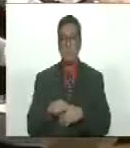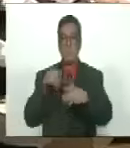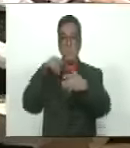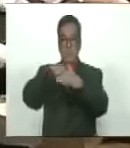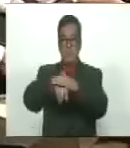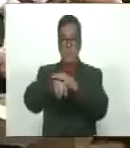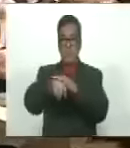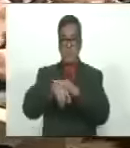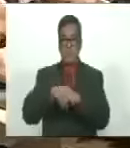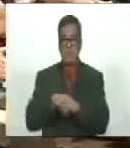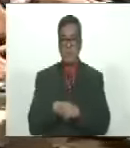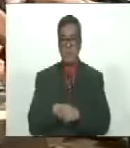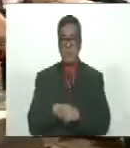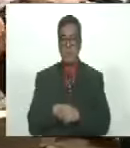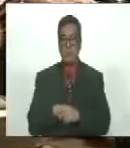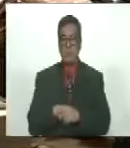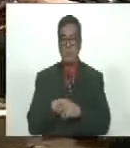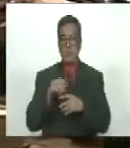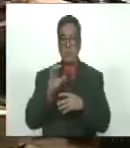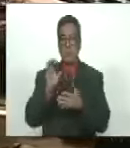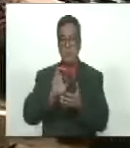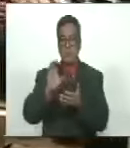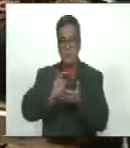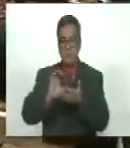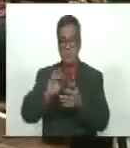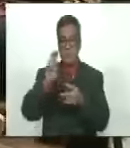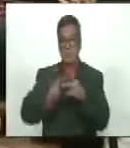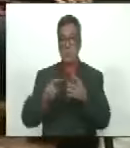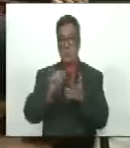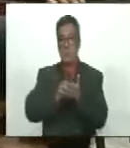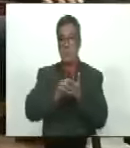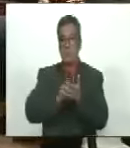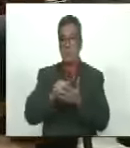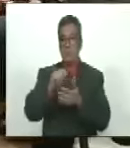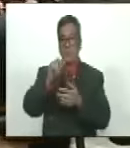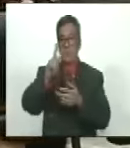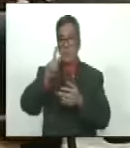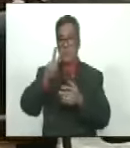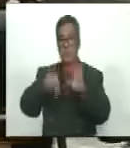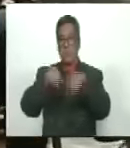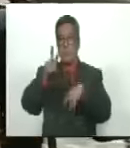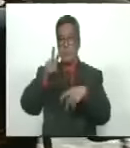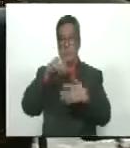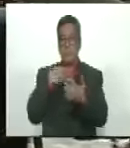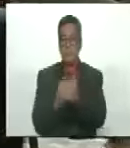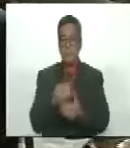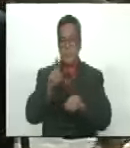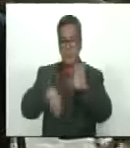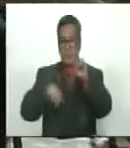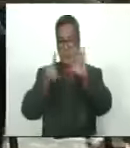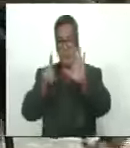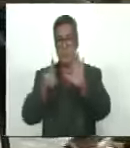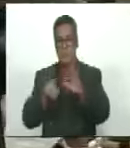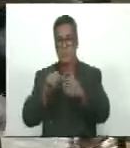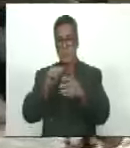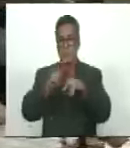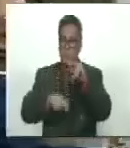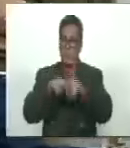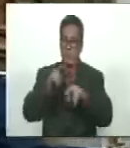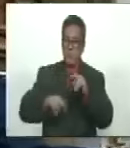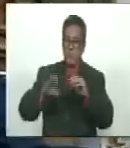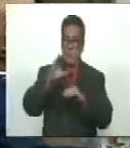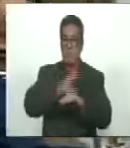entramos, estamos en el capítulo segundo, todavía el artículo 12 al 16 habla del poder legislativo, la creación de un